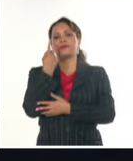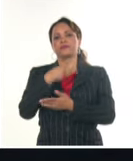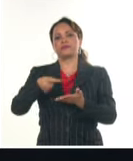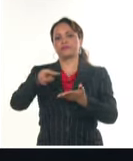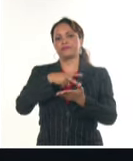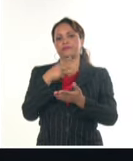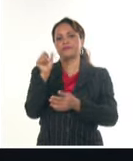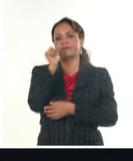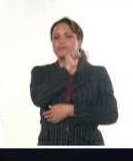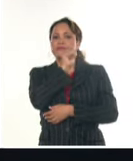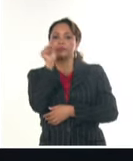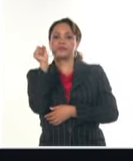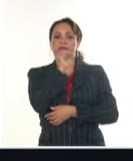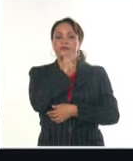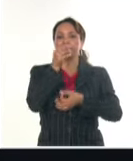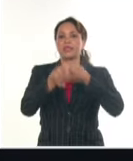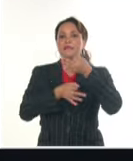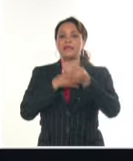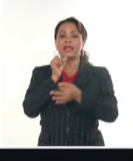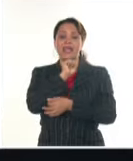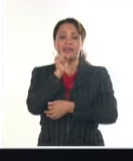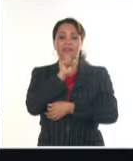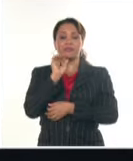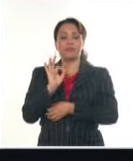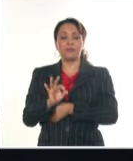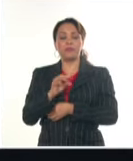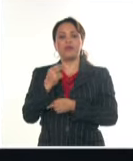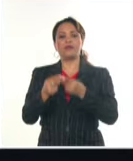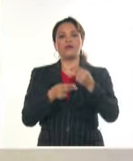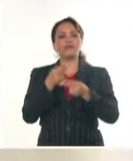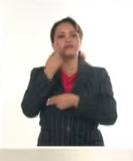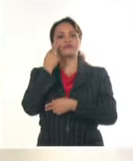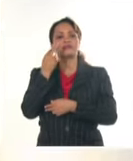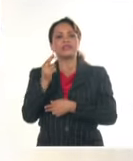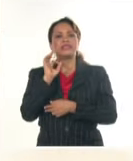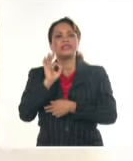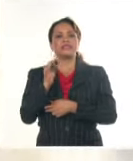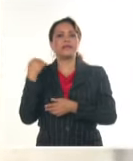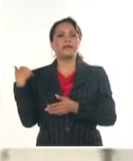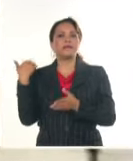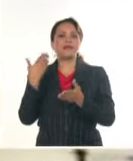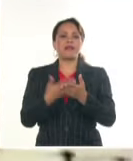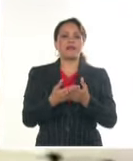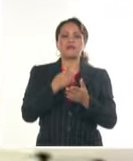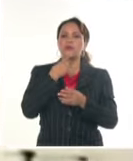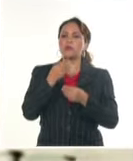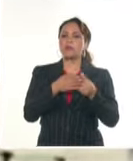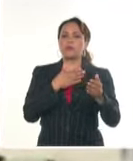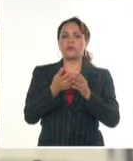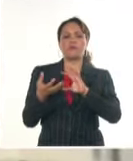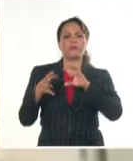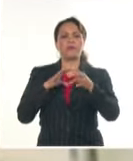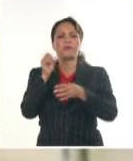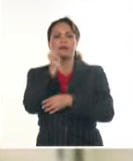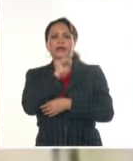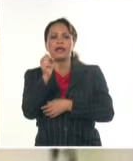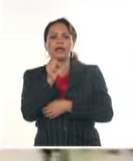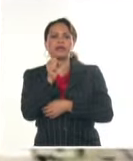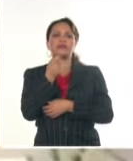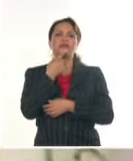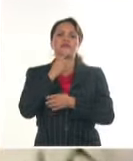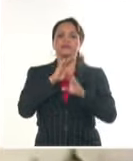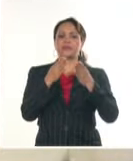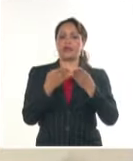Valdés, afirma que el canto de Beatriz Márquez se hizo reconocer desde siempre, sin importar el estilo, el género, el